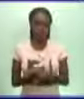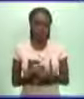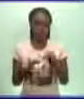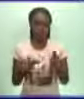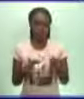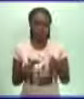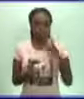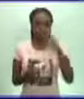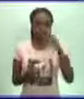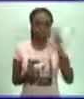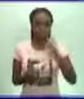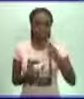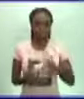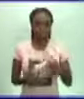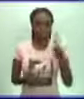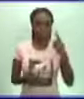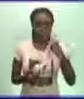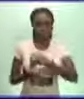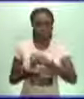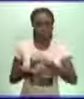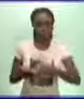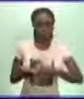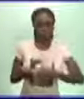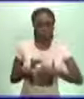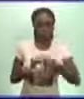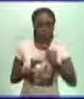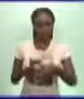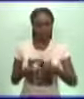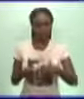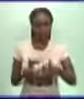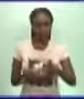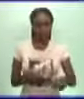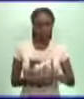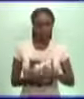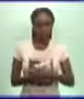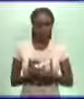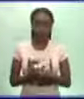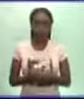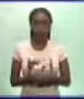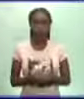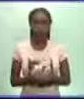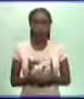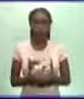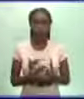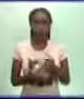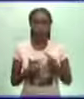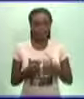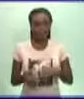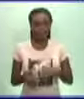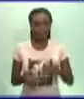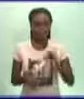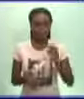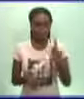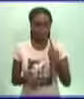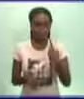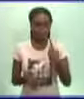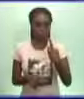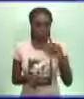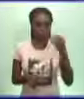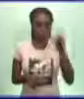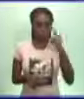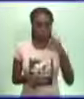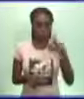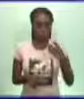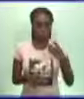Cirilo Villaverde, entre ellas El Penitente y Dos Amores, pero indiscutiblemente la que más